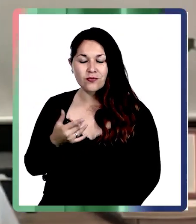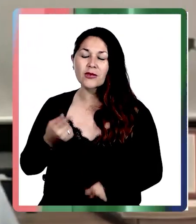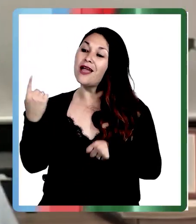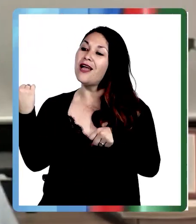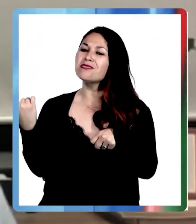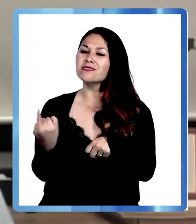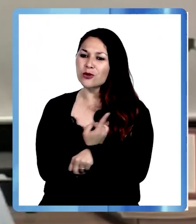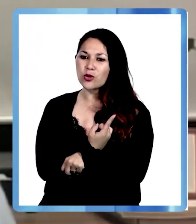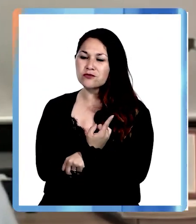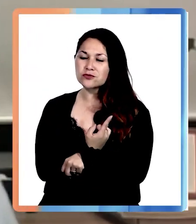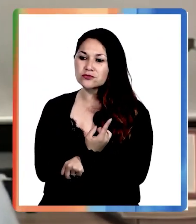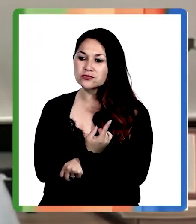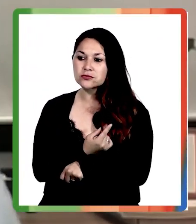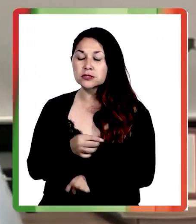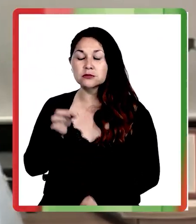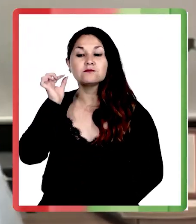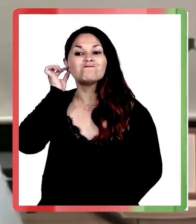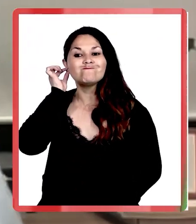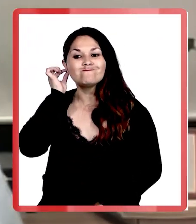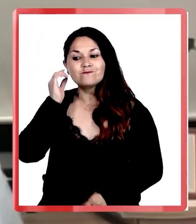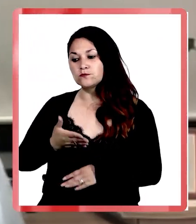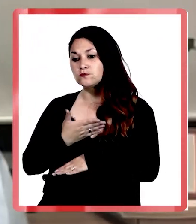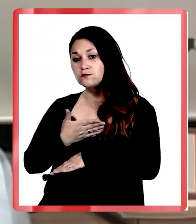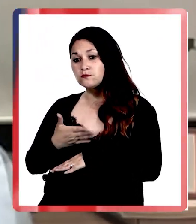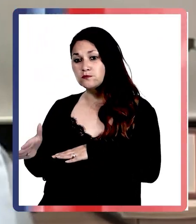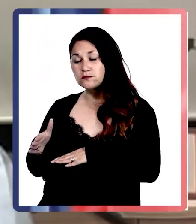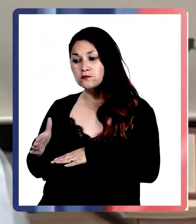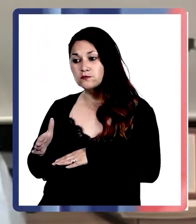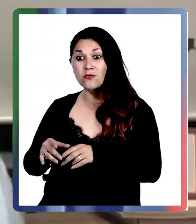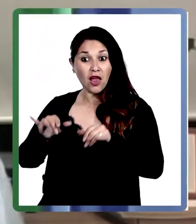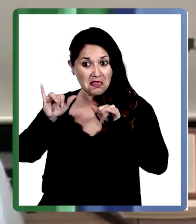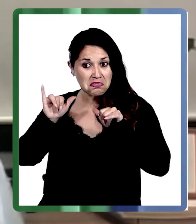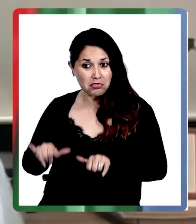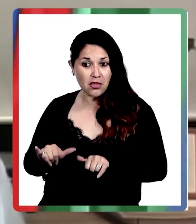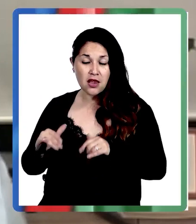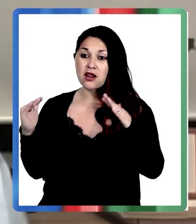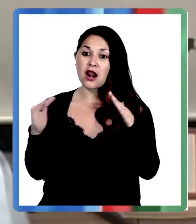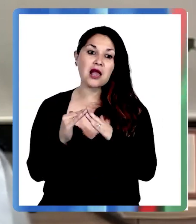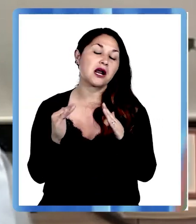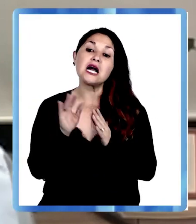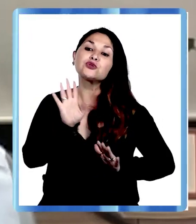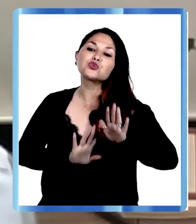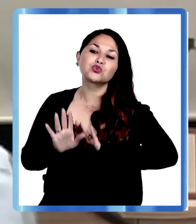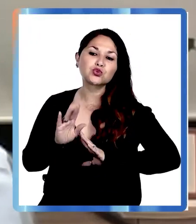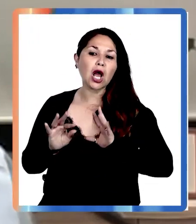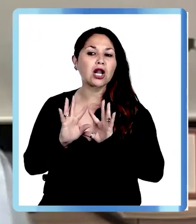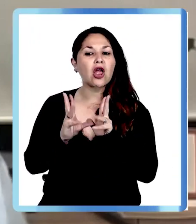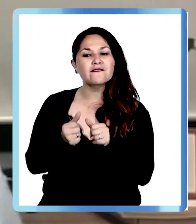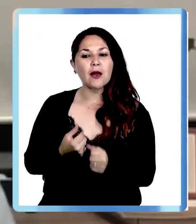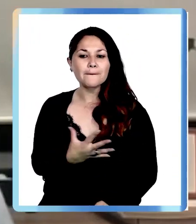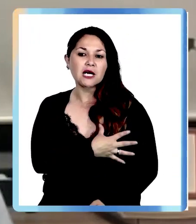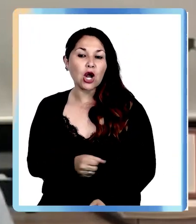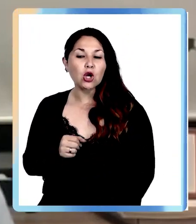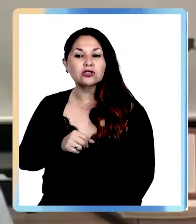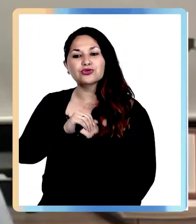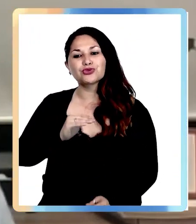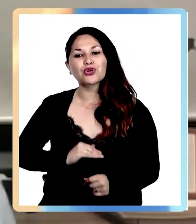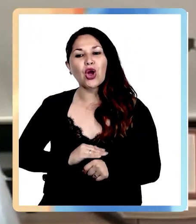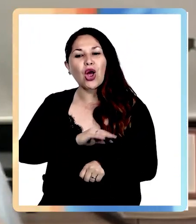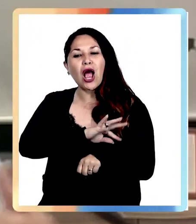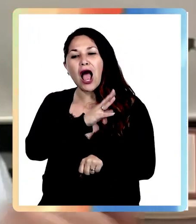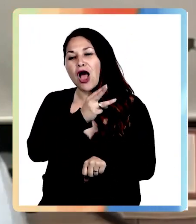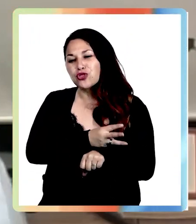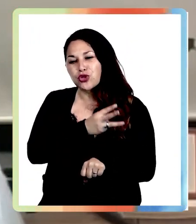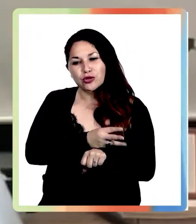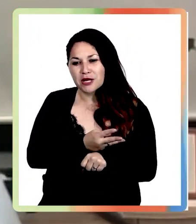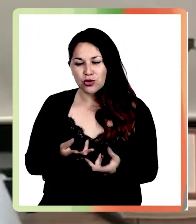veces se sacrifica, se queda en la casa por cuidar a los niños, por cuidar al adulto mayor, al papá o al suegro,